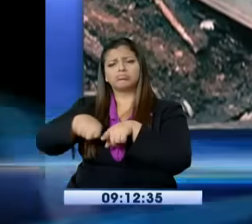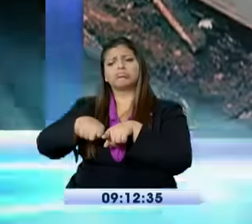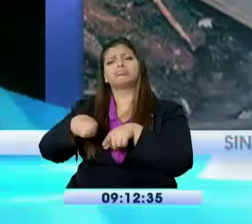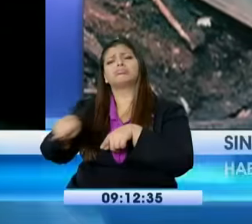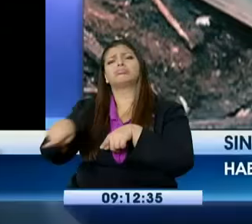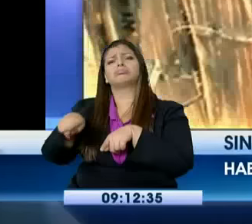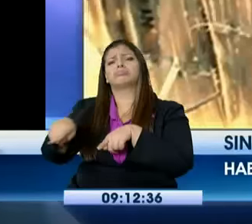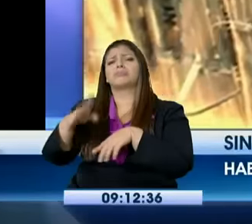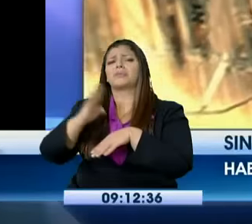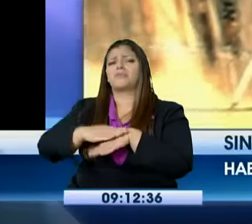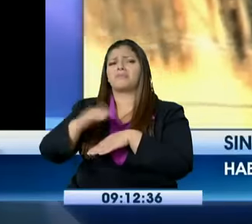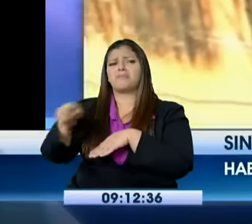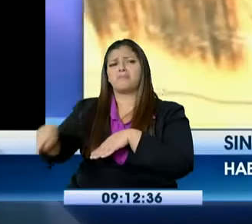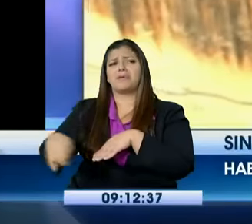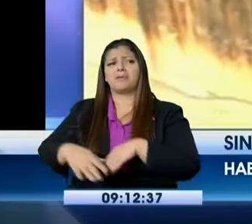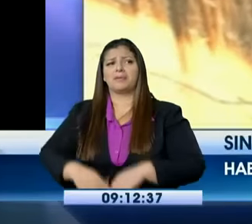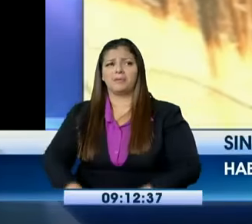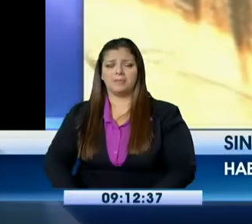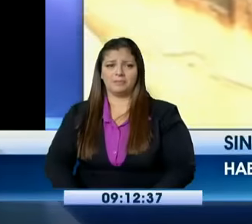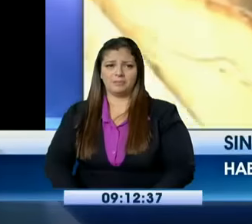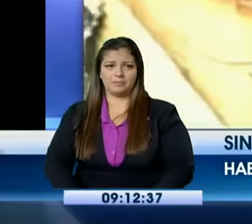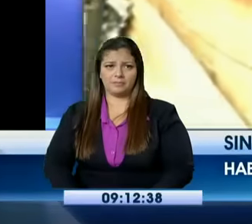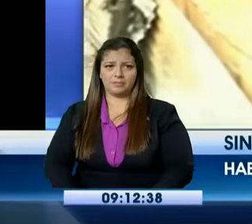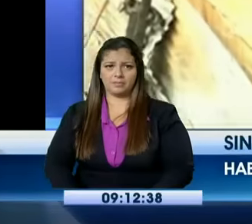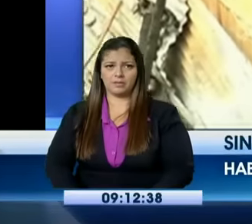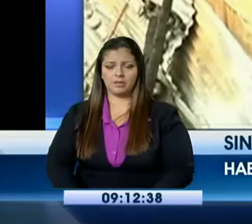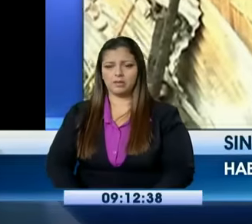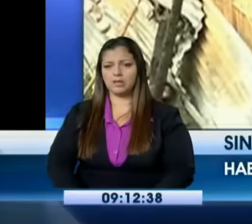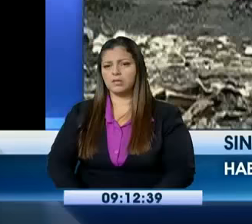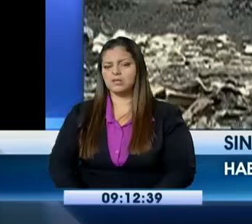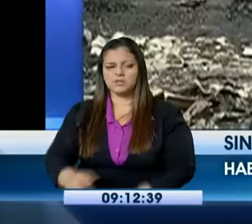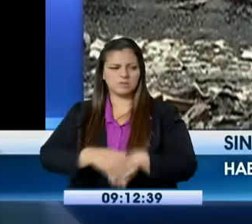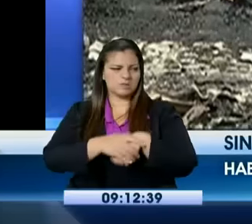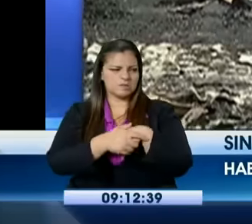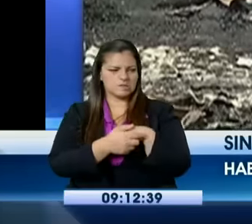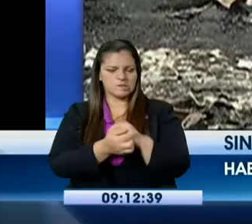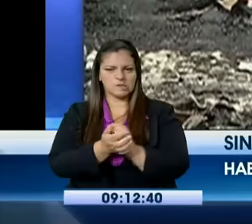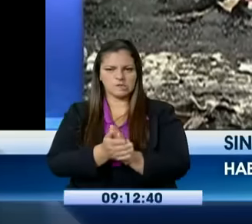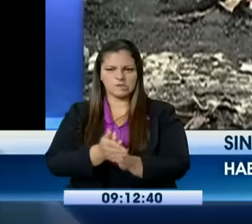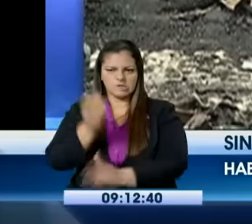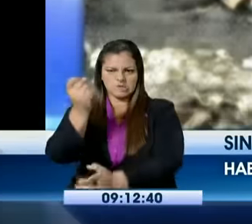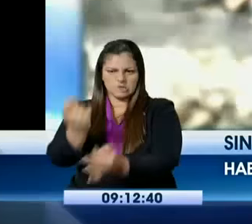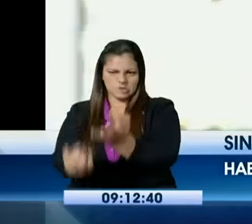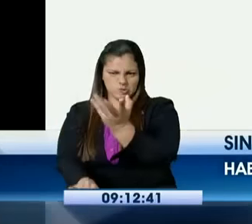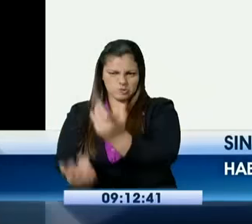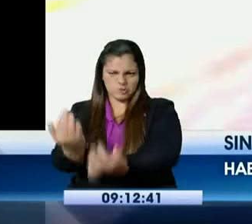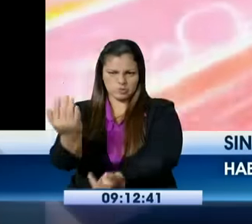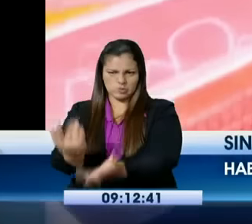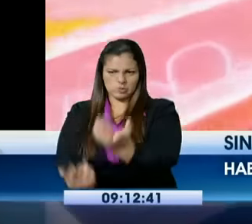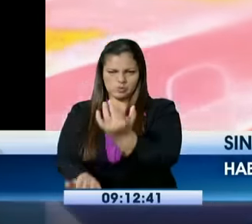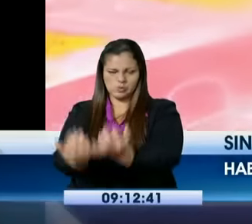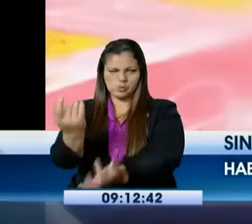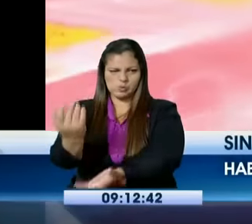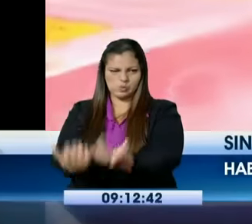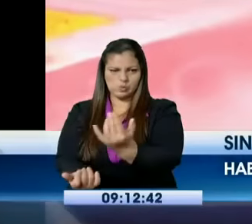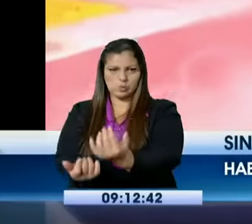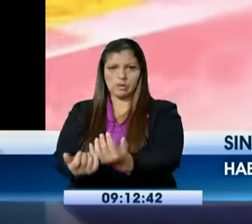el quemar solamente mi casa, no se imaginó que otras casas serían afectadas hoy.